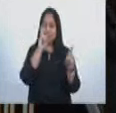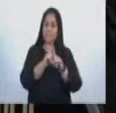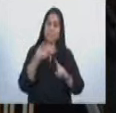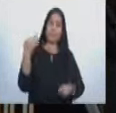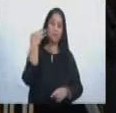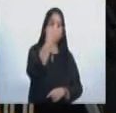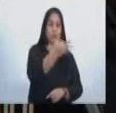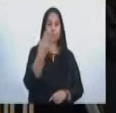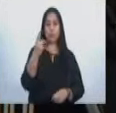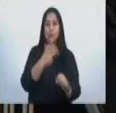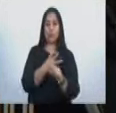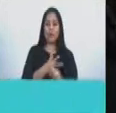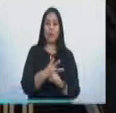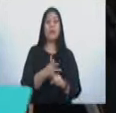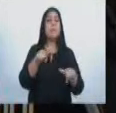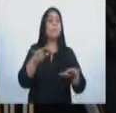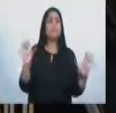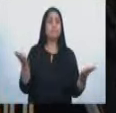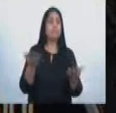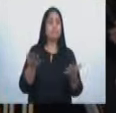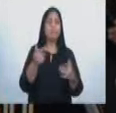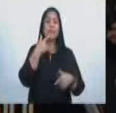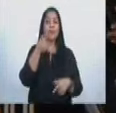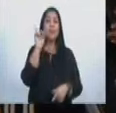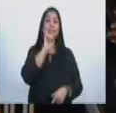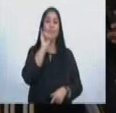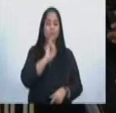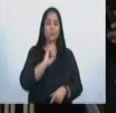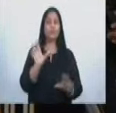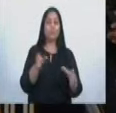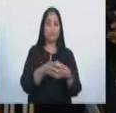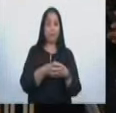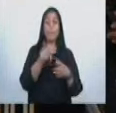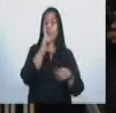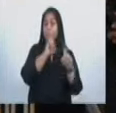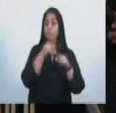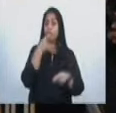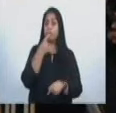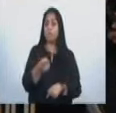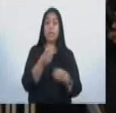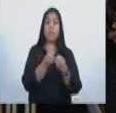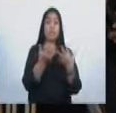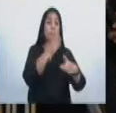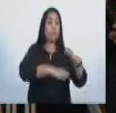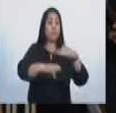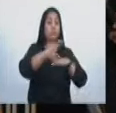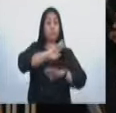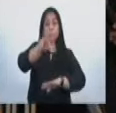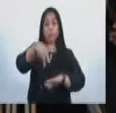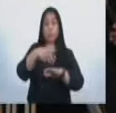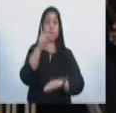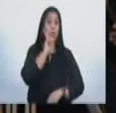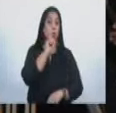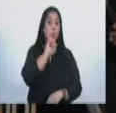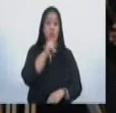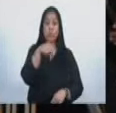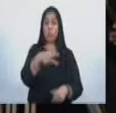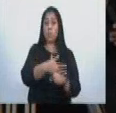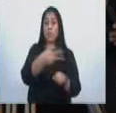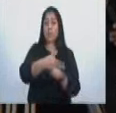futuro de Guatemala y son las juventudes según el Consejo Nacional de la juventud